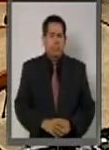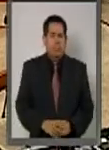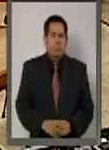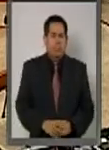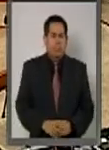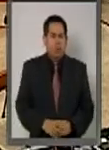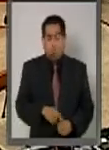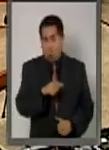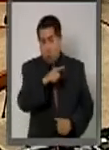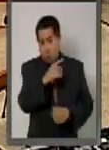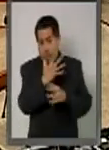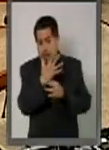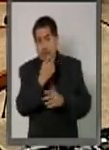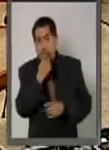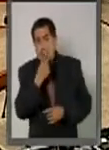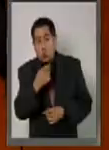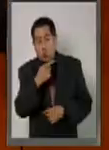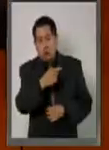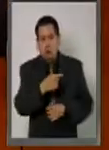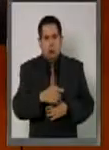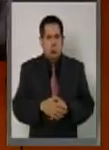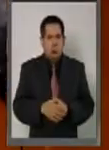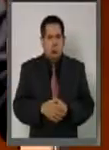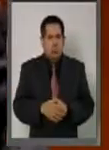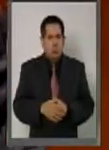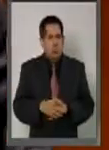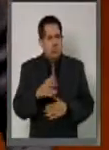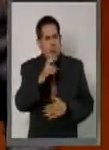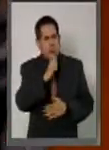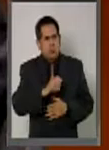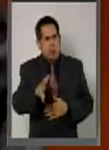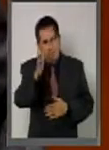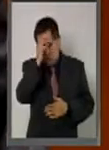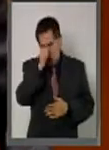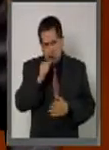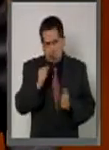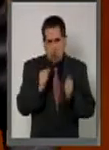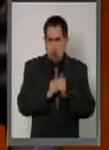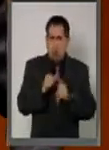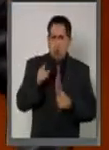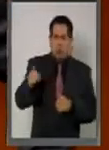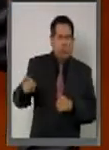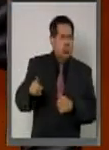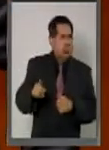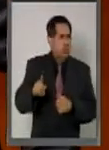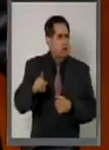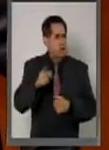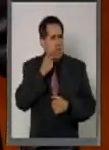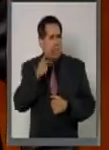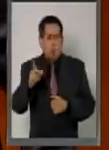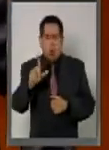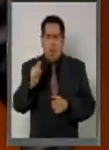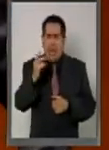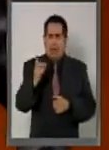Dijo usted que no estaba de acuerdo con lo que dijo Laida Sansores.